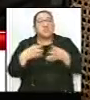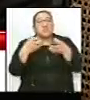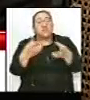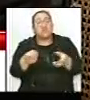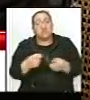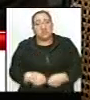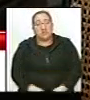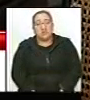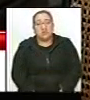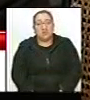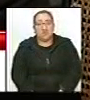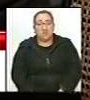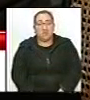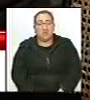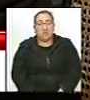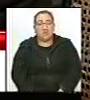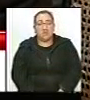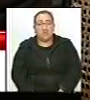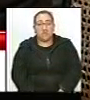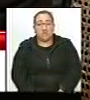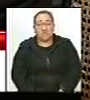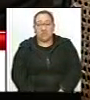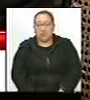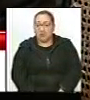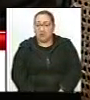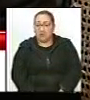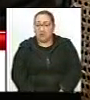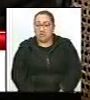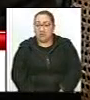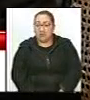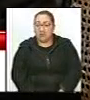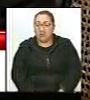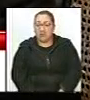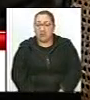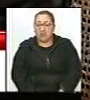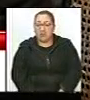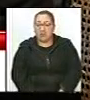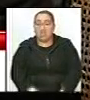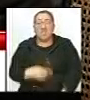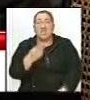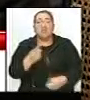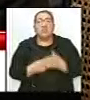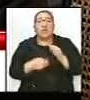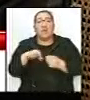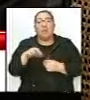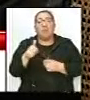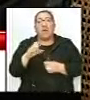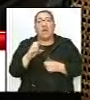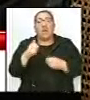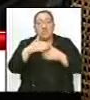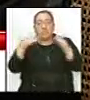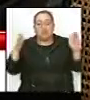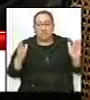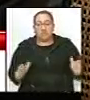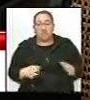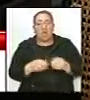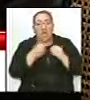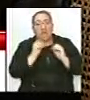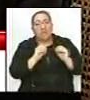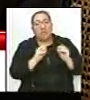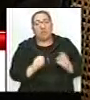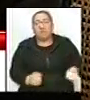ese paca. Me refiero, paca le llaman a ese paquetito cuadradito para la alimentación de estos